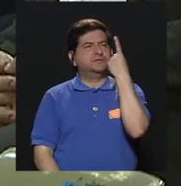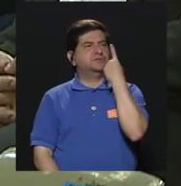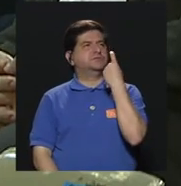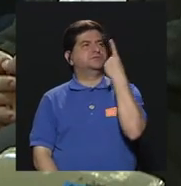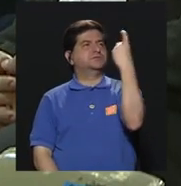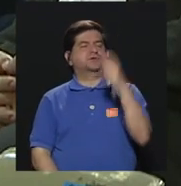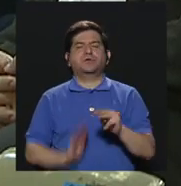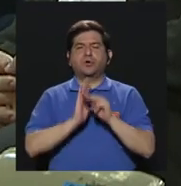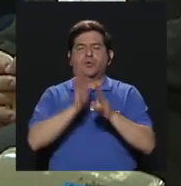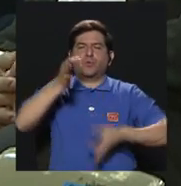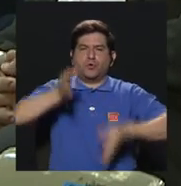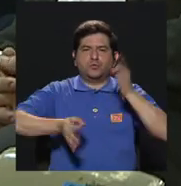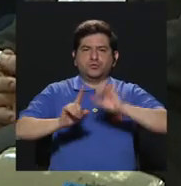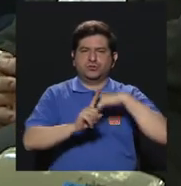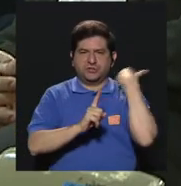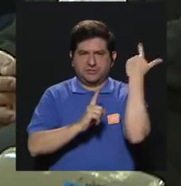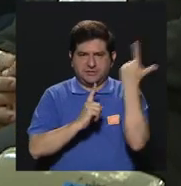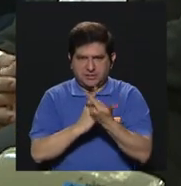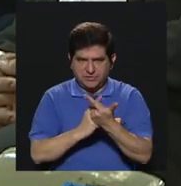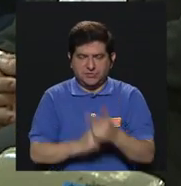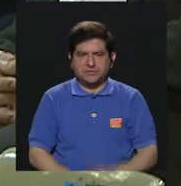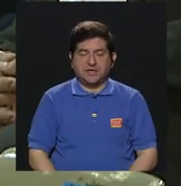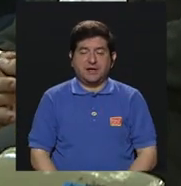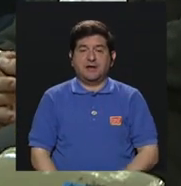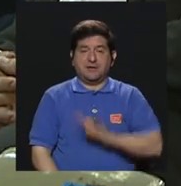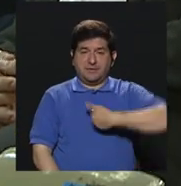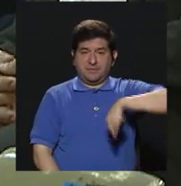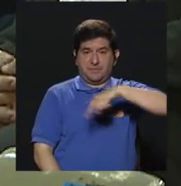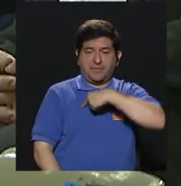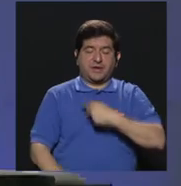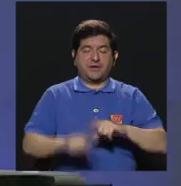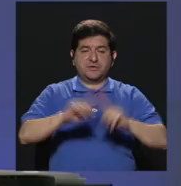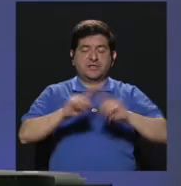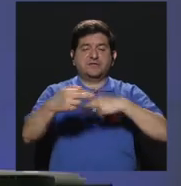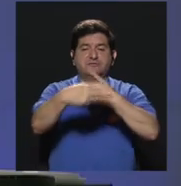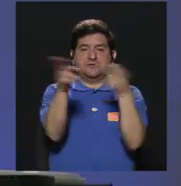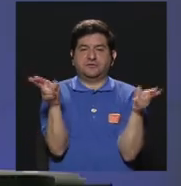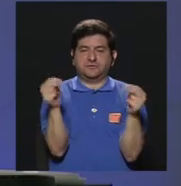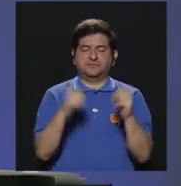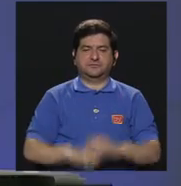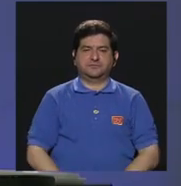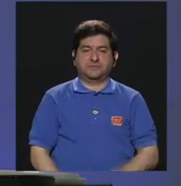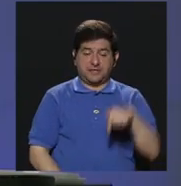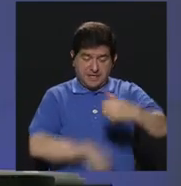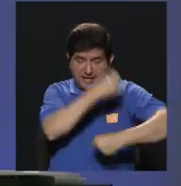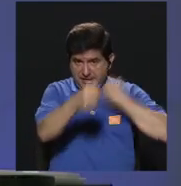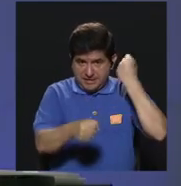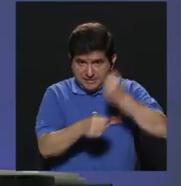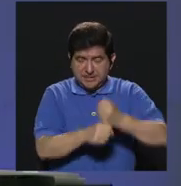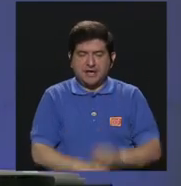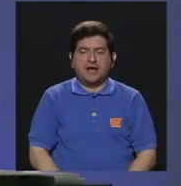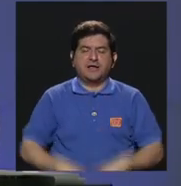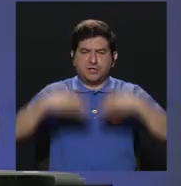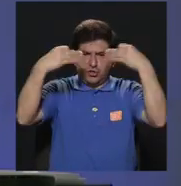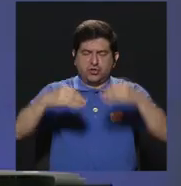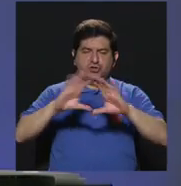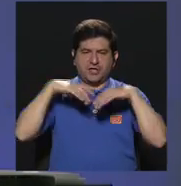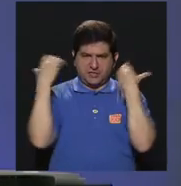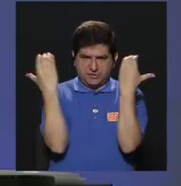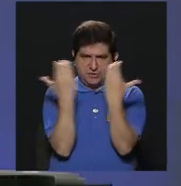con modelos de justicia social para nuestras regiones. En este año, el veredicto de la